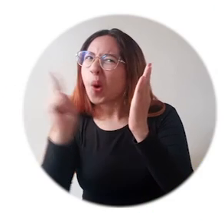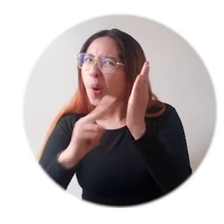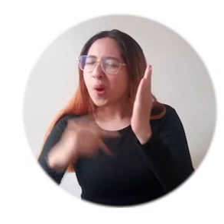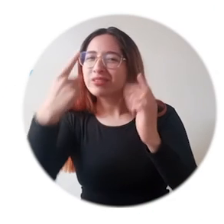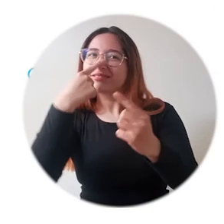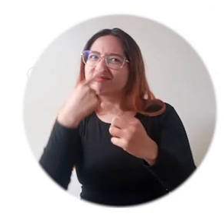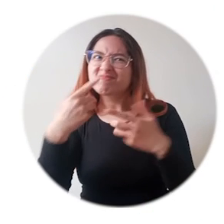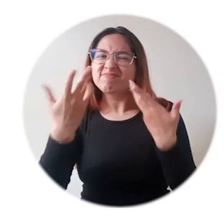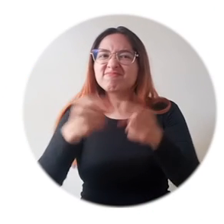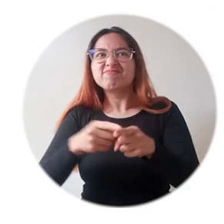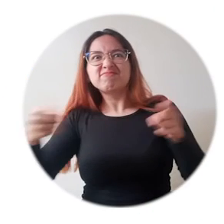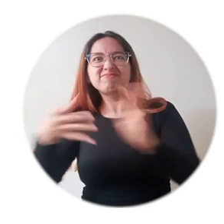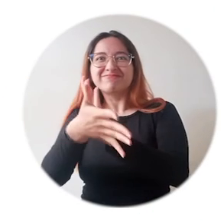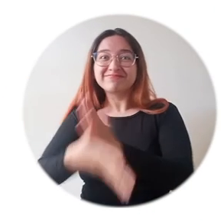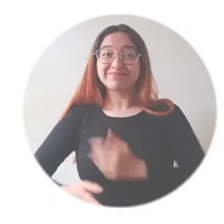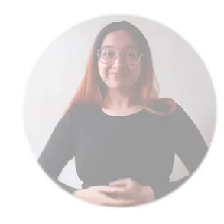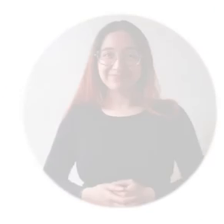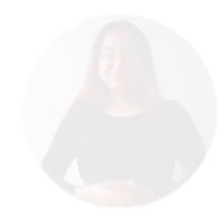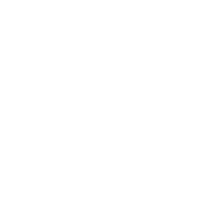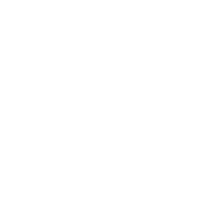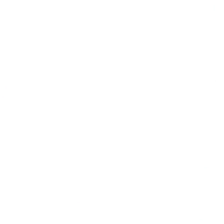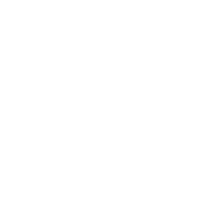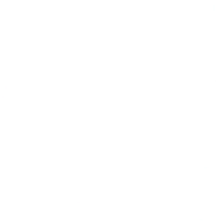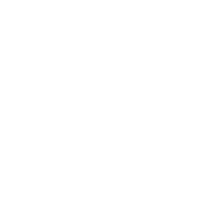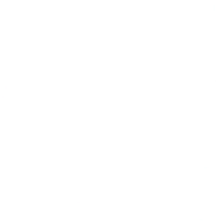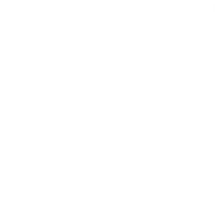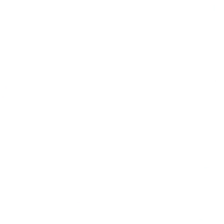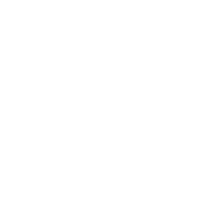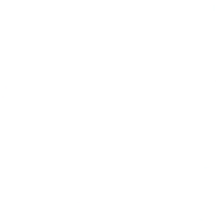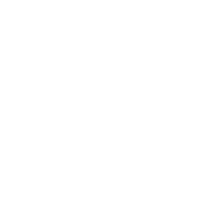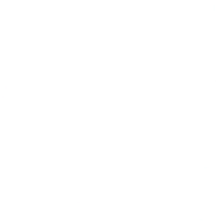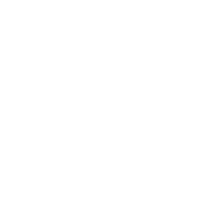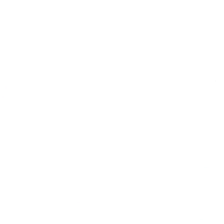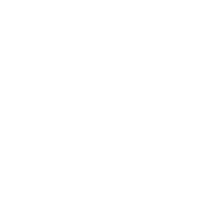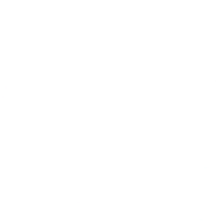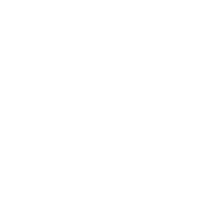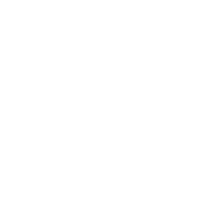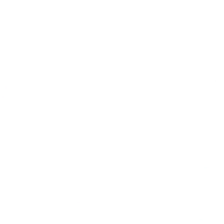del magdalena más incluyente e innovadora